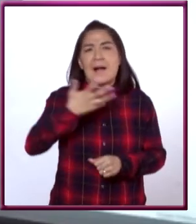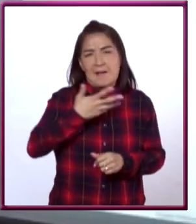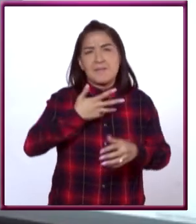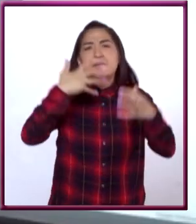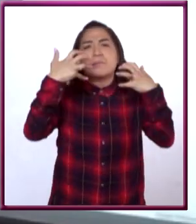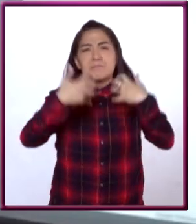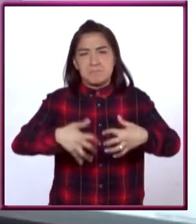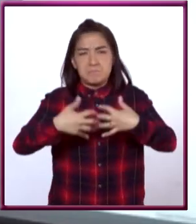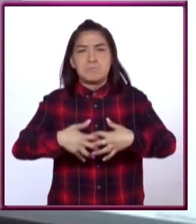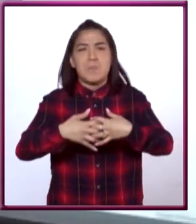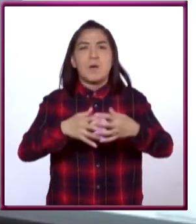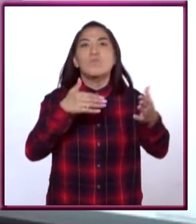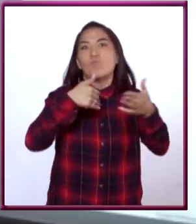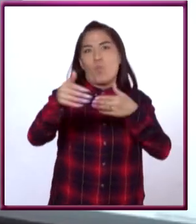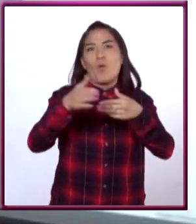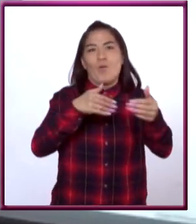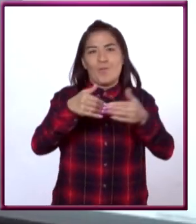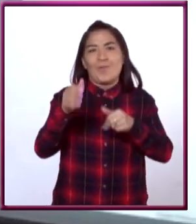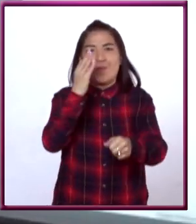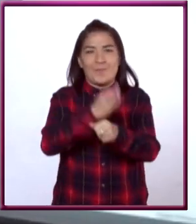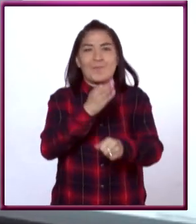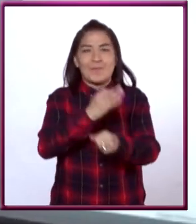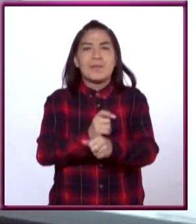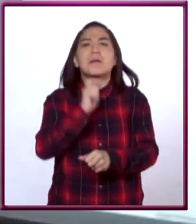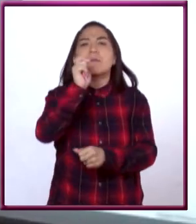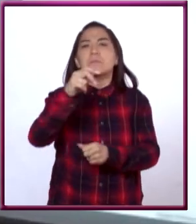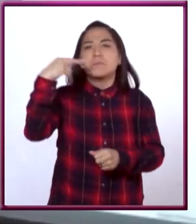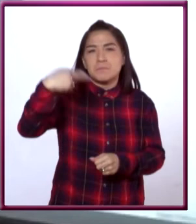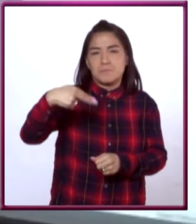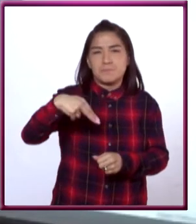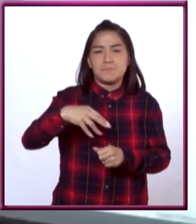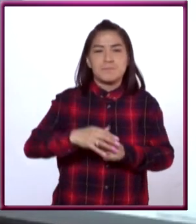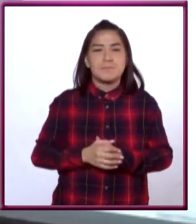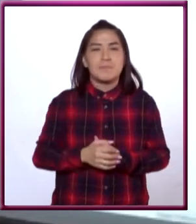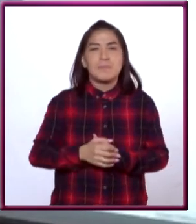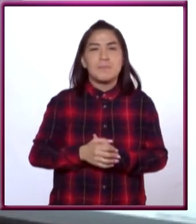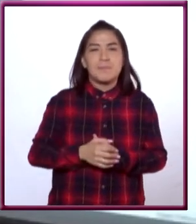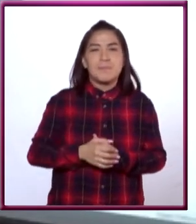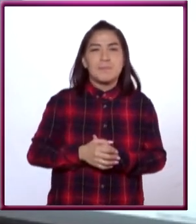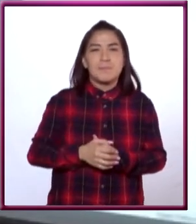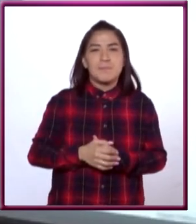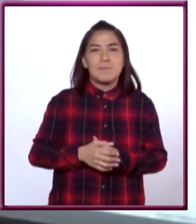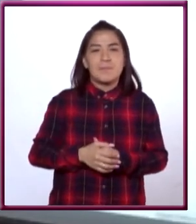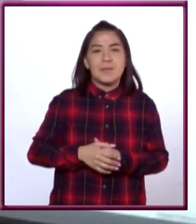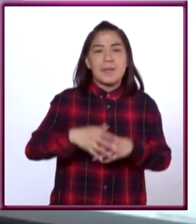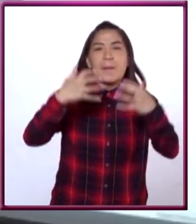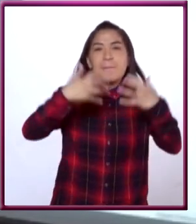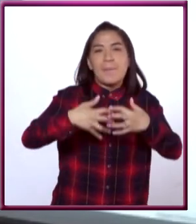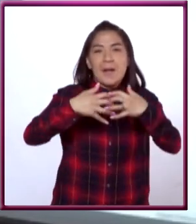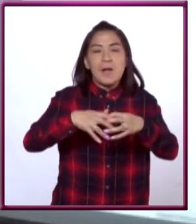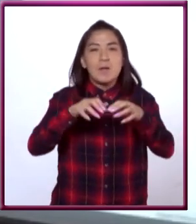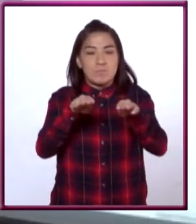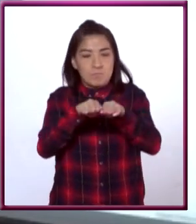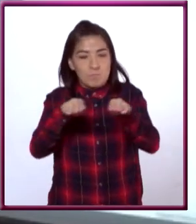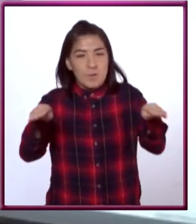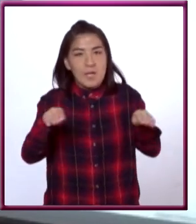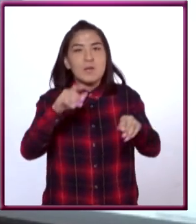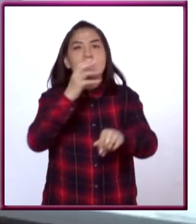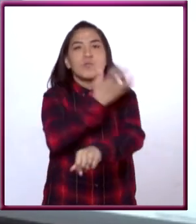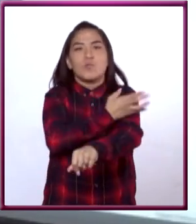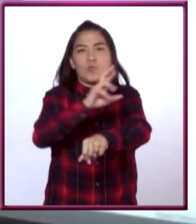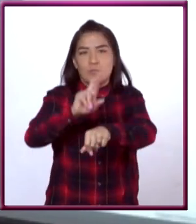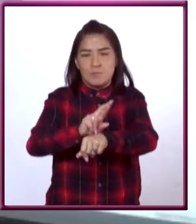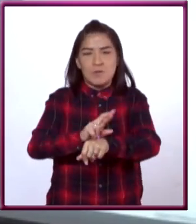unas máquinas modernas que se llaman máquina de medición por coordenadas.